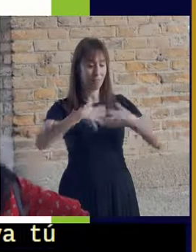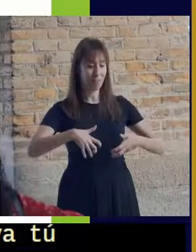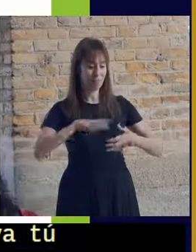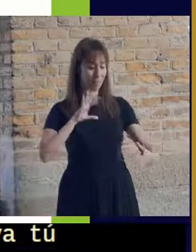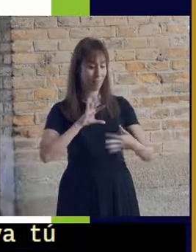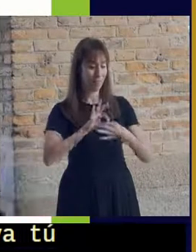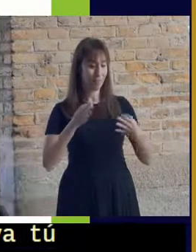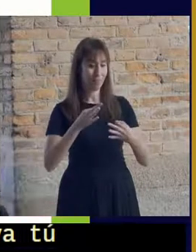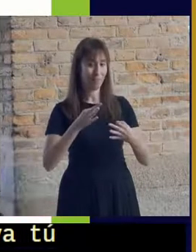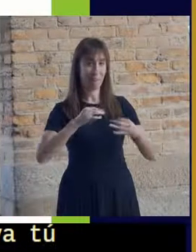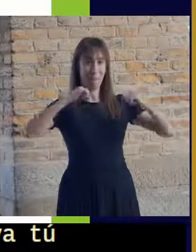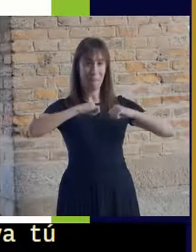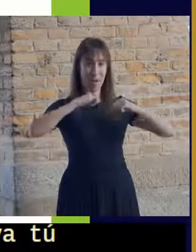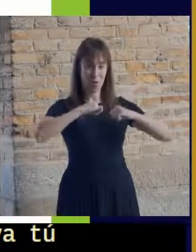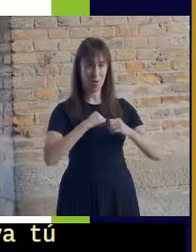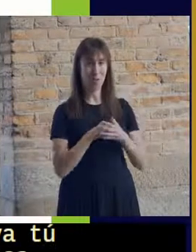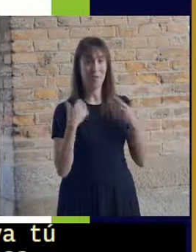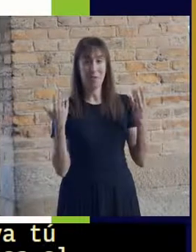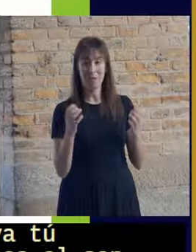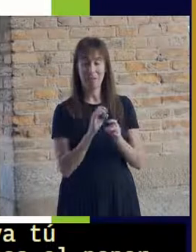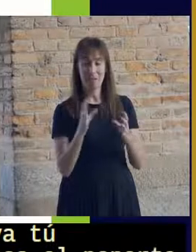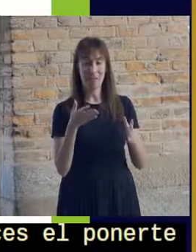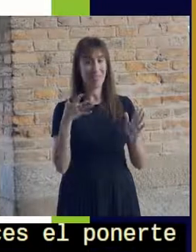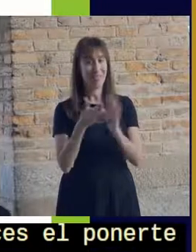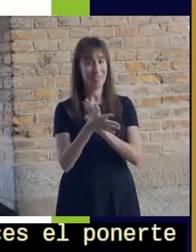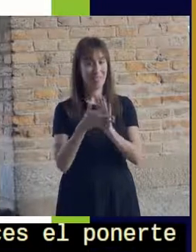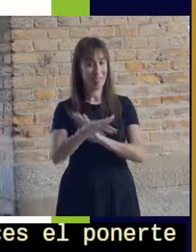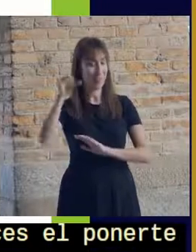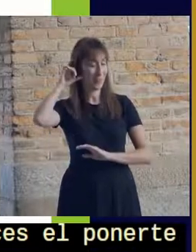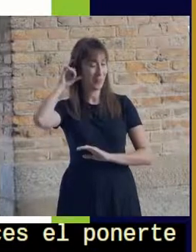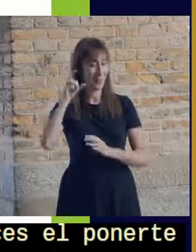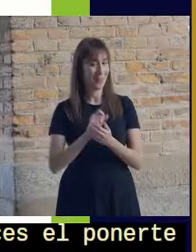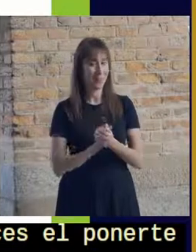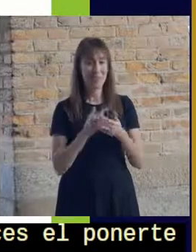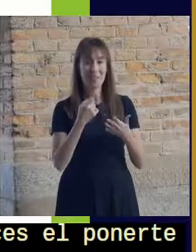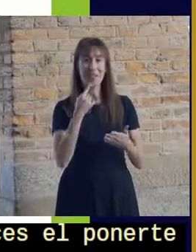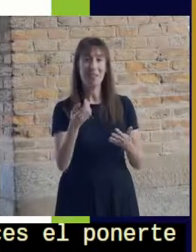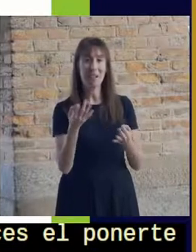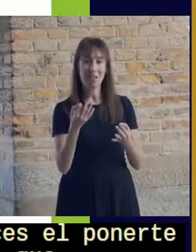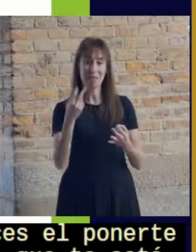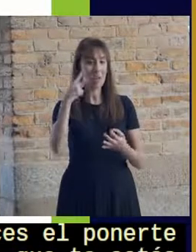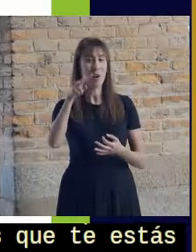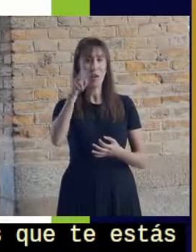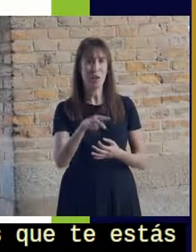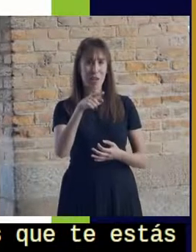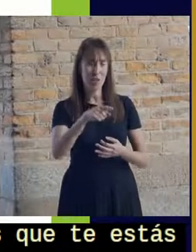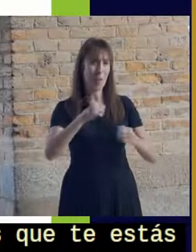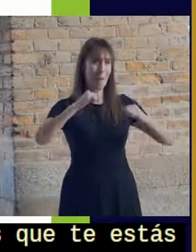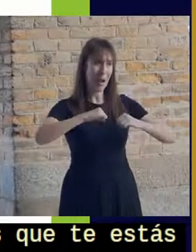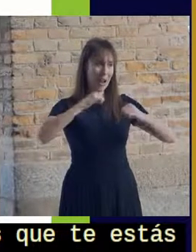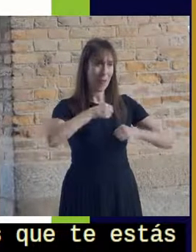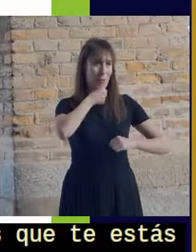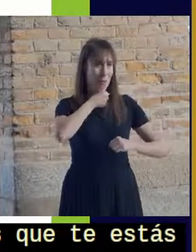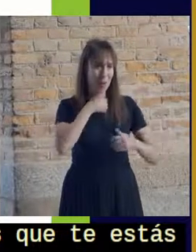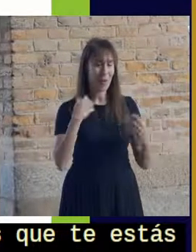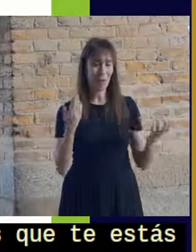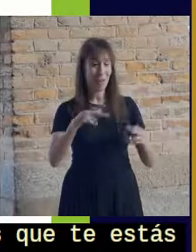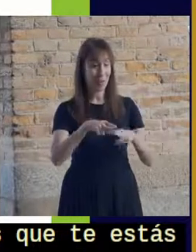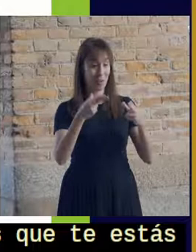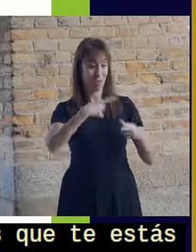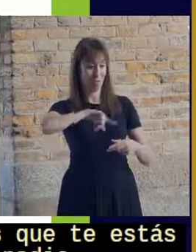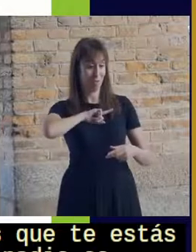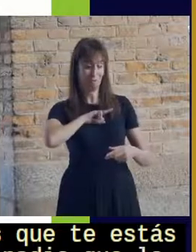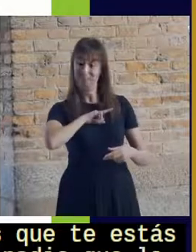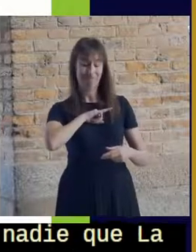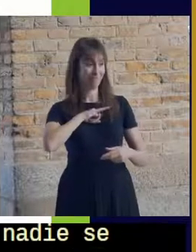relacionas con la vejez Entonces el ponerte una protección auditiva significa que tú reconoces que te estás haciendo viejo y en esta sociedad que en la que vivimos nadie se